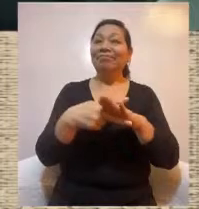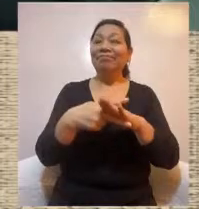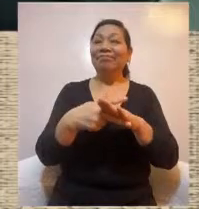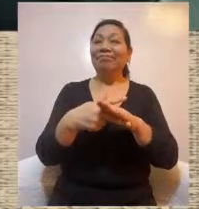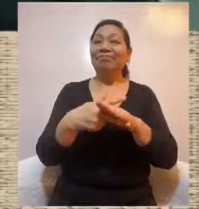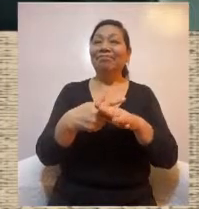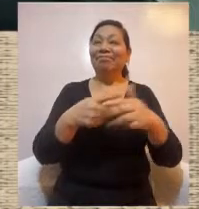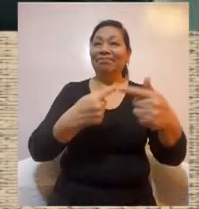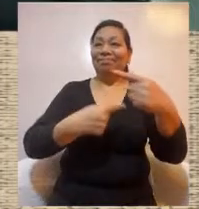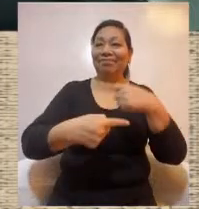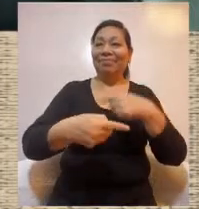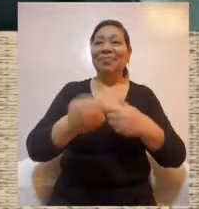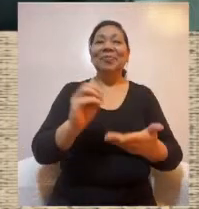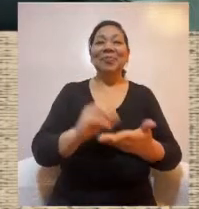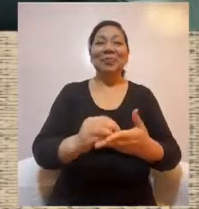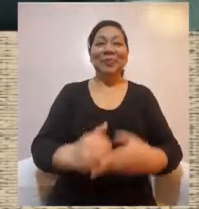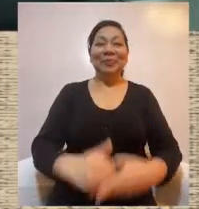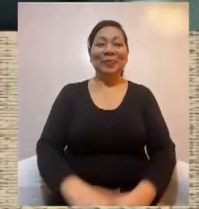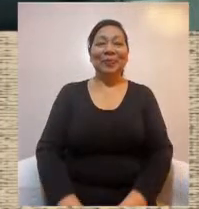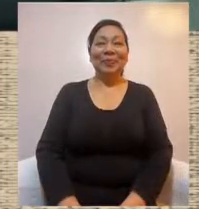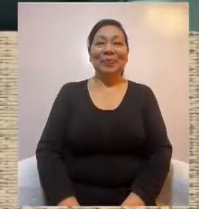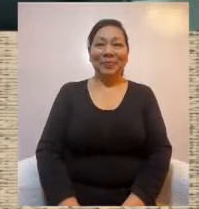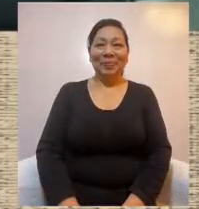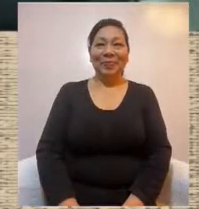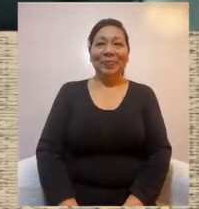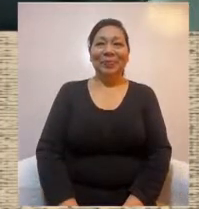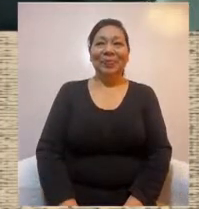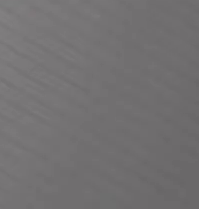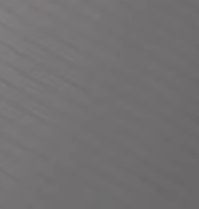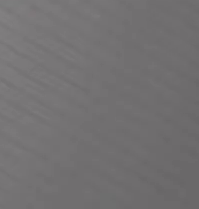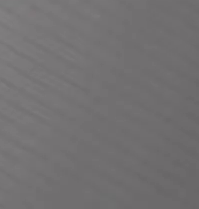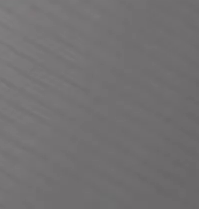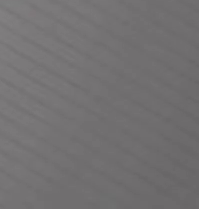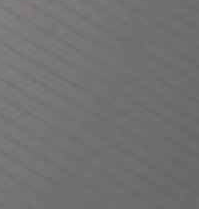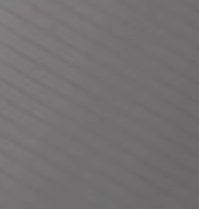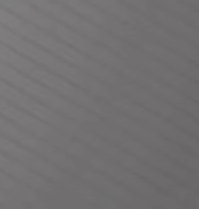una pausa y enseguida volvemos. Gracias.